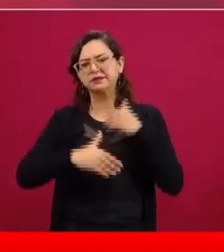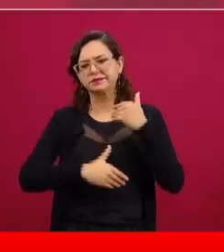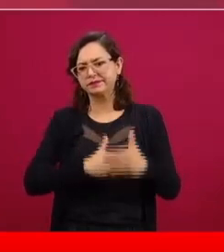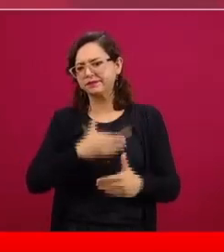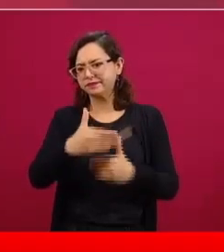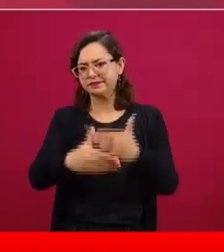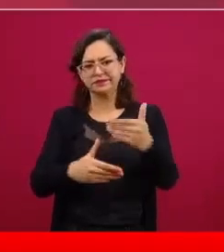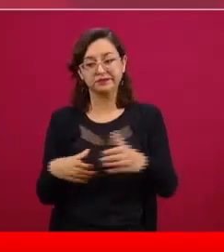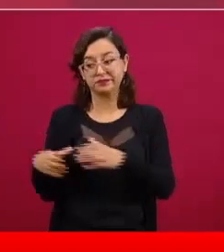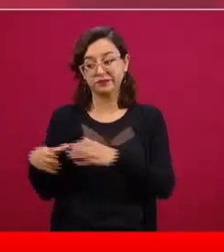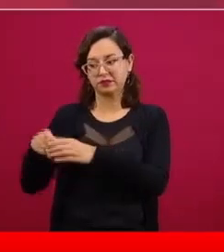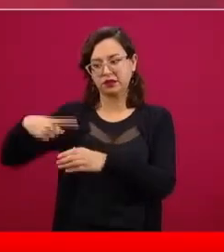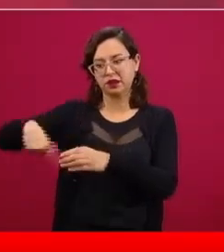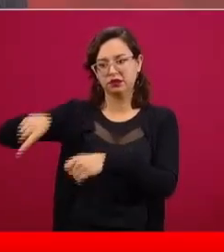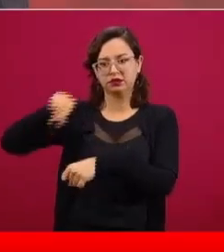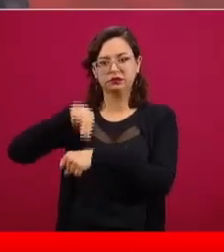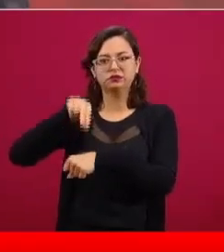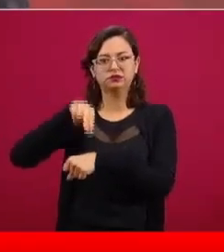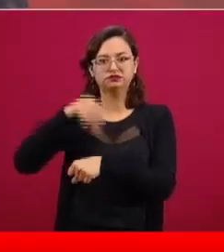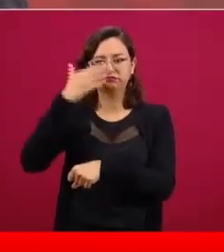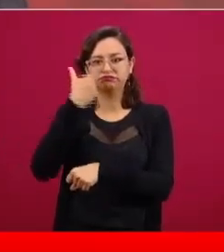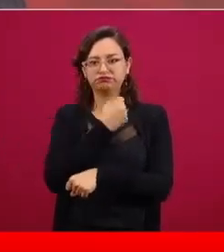especialistas, y estamos